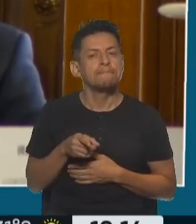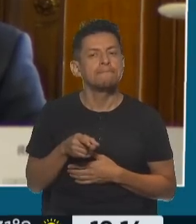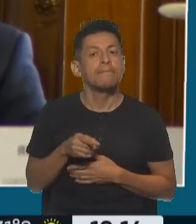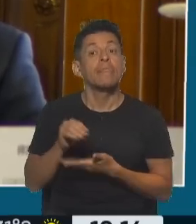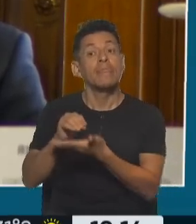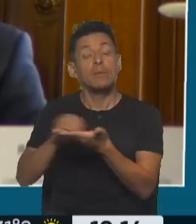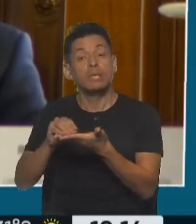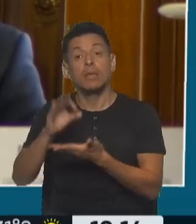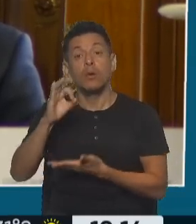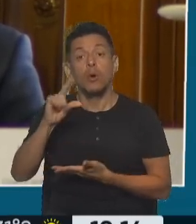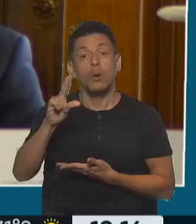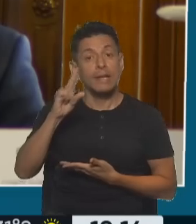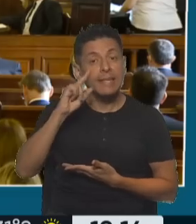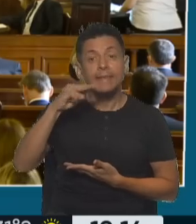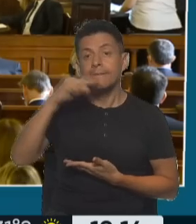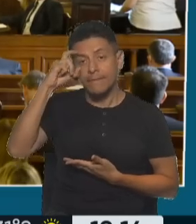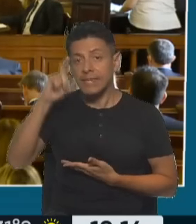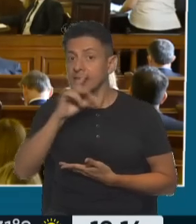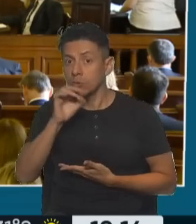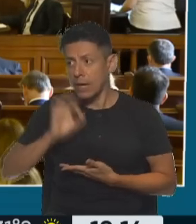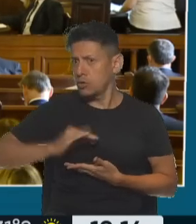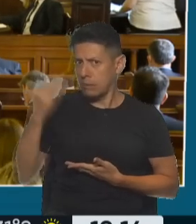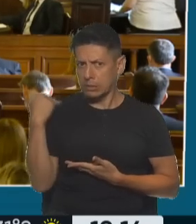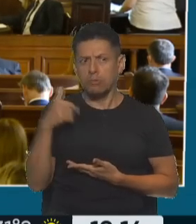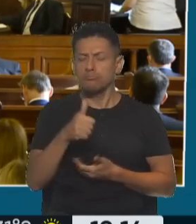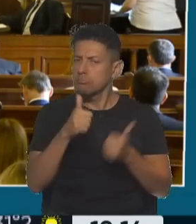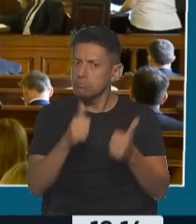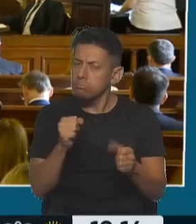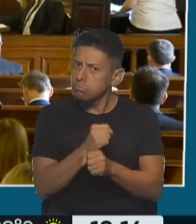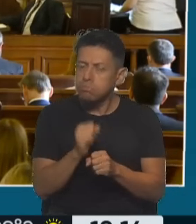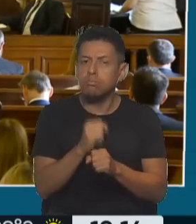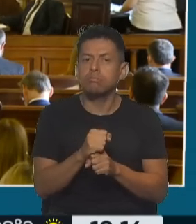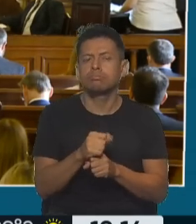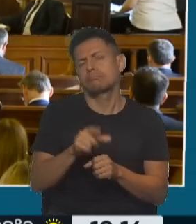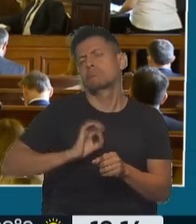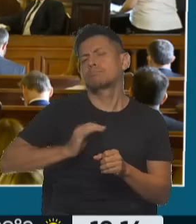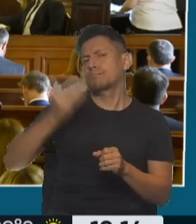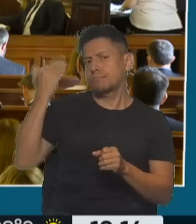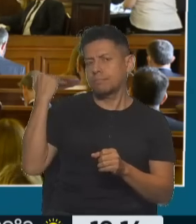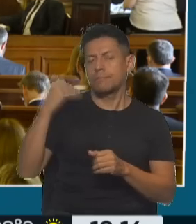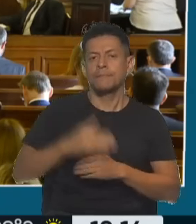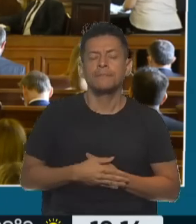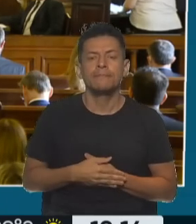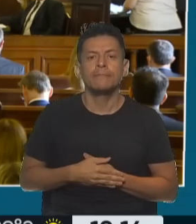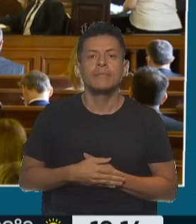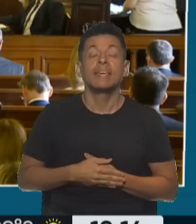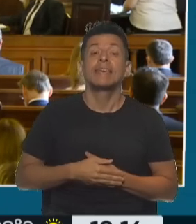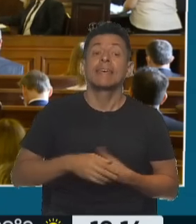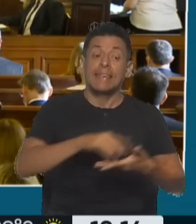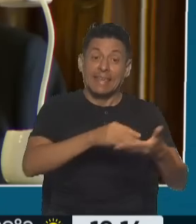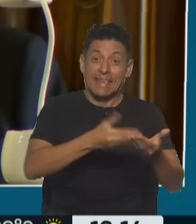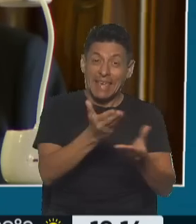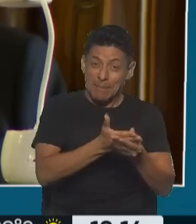diputada Oliveto en el año pasado. O sea, ese quizás es el más antiguo. Con ese expediente quizás